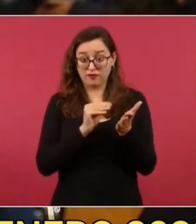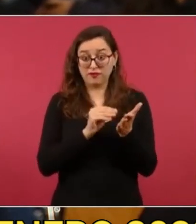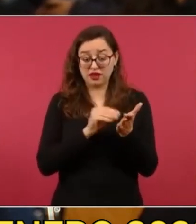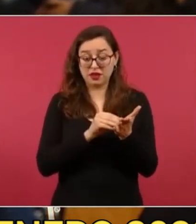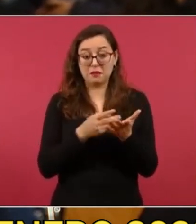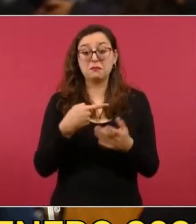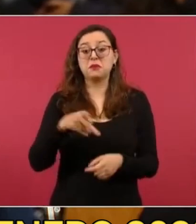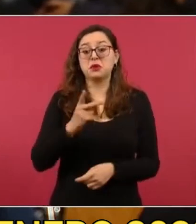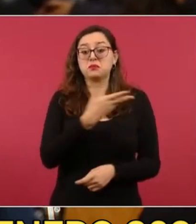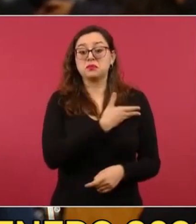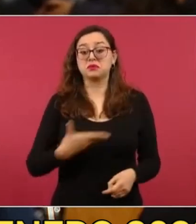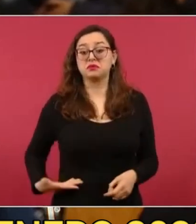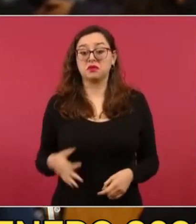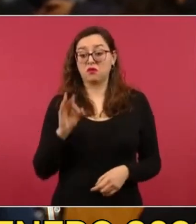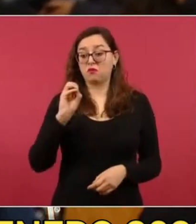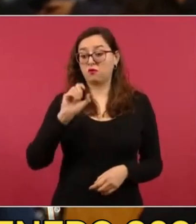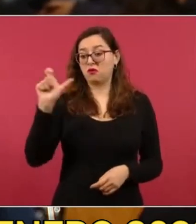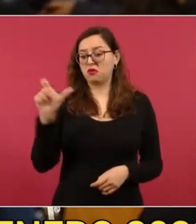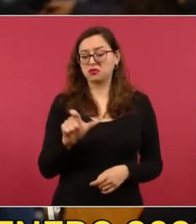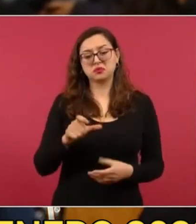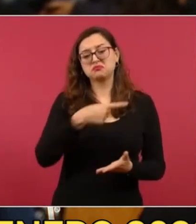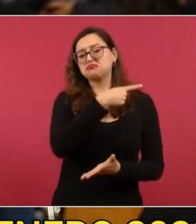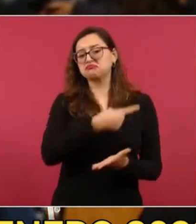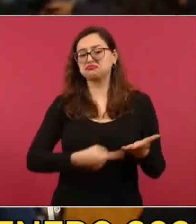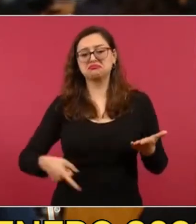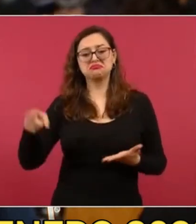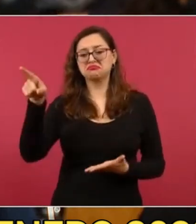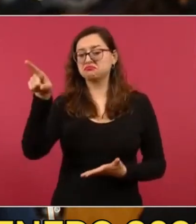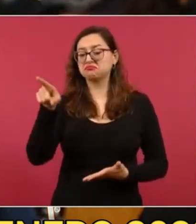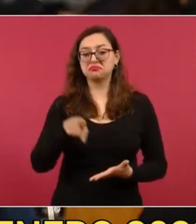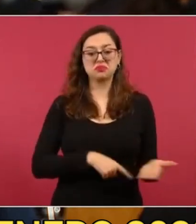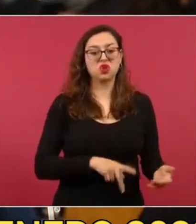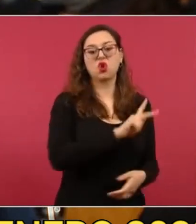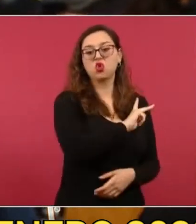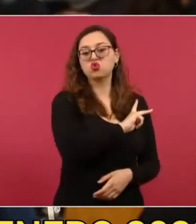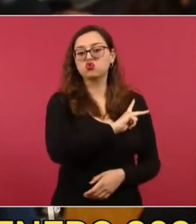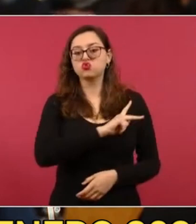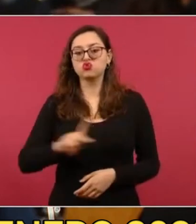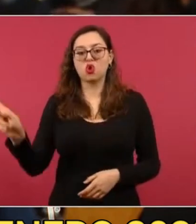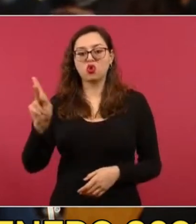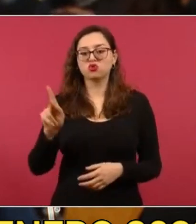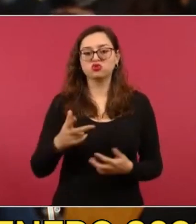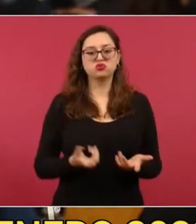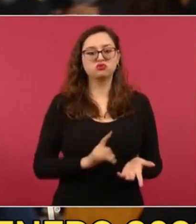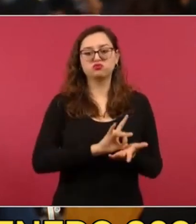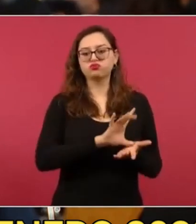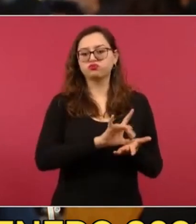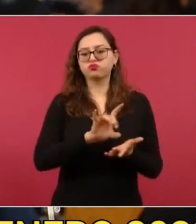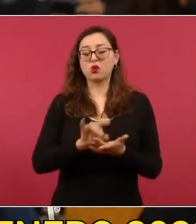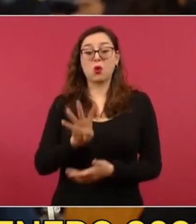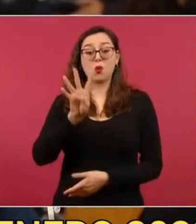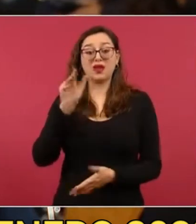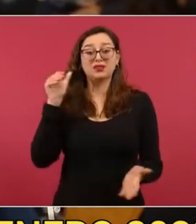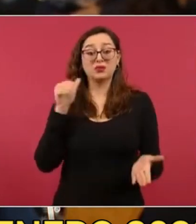el titular del Ejecutivo ordena dar por terminada de manera unilateral la relación laboral con más de